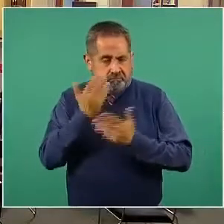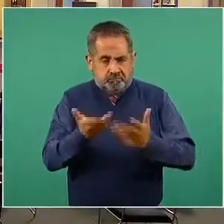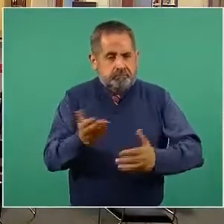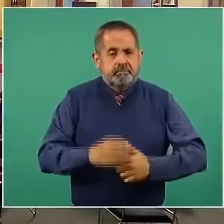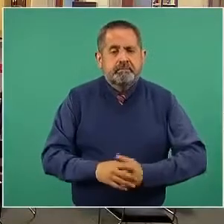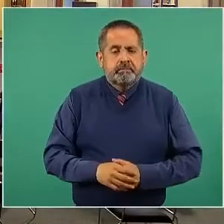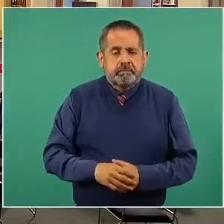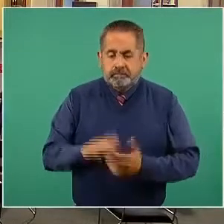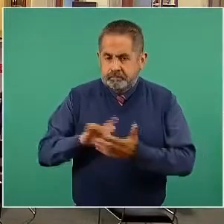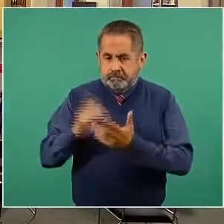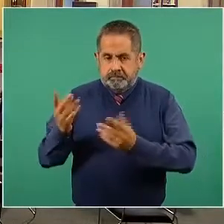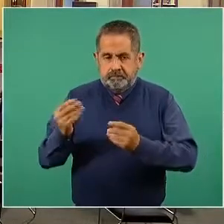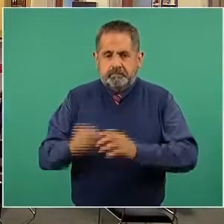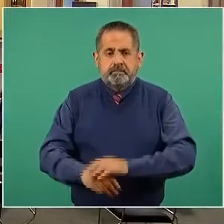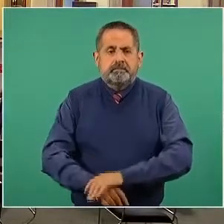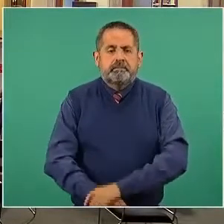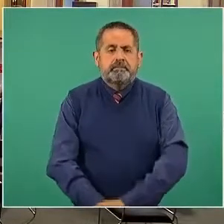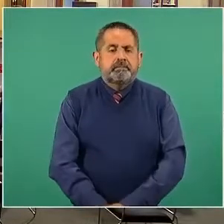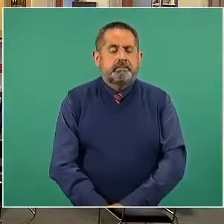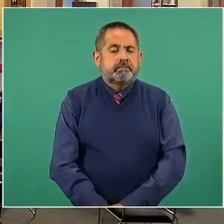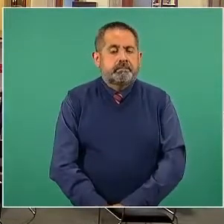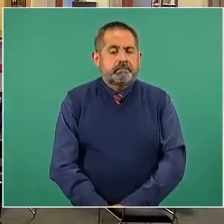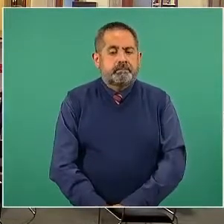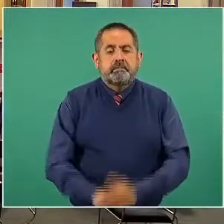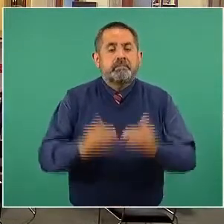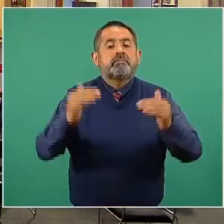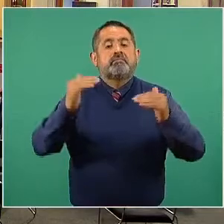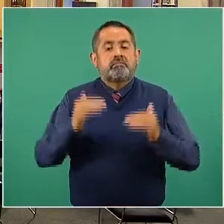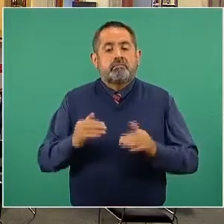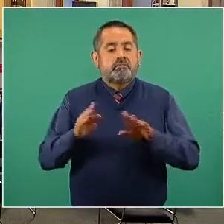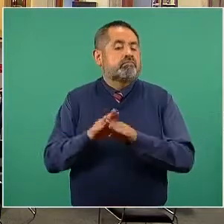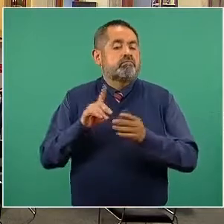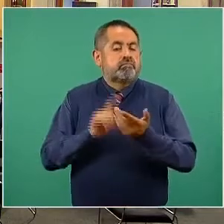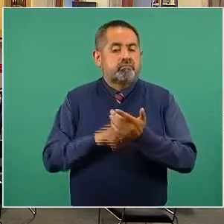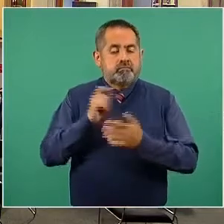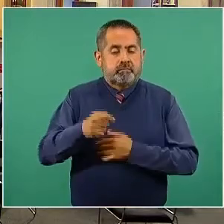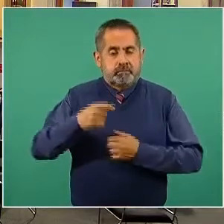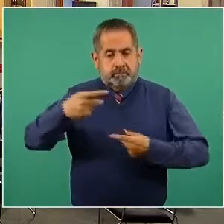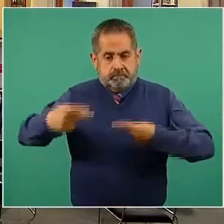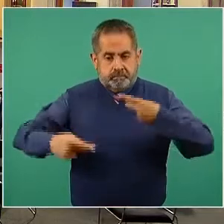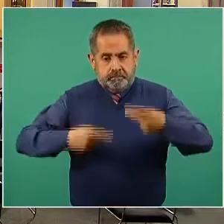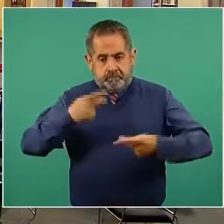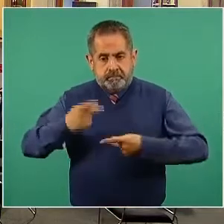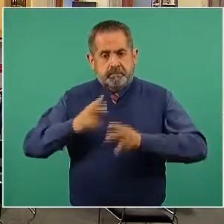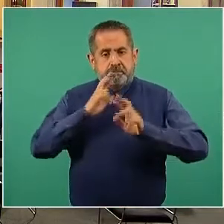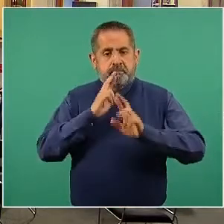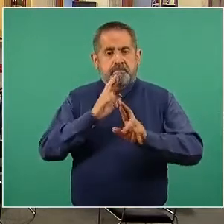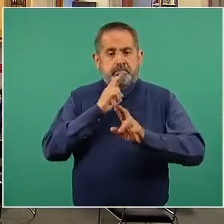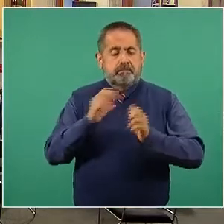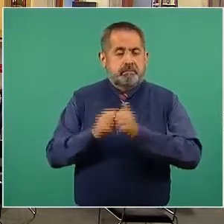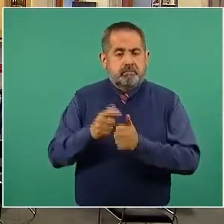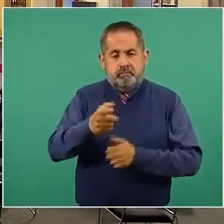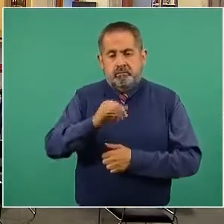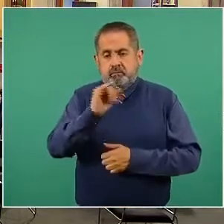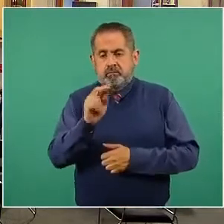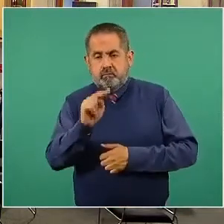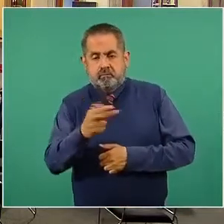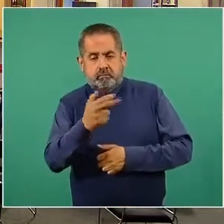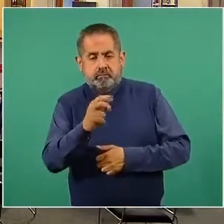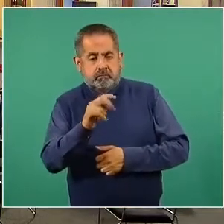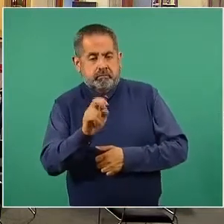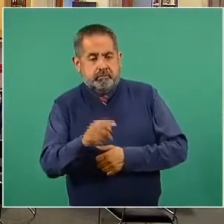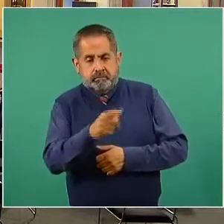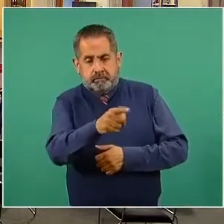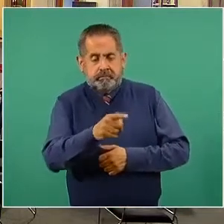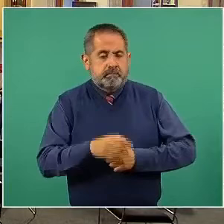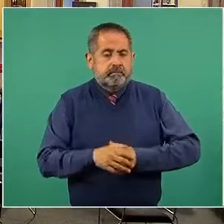necesite. Muchas gracias. Vamos a pasar entonces a las preguntas y comentarios. Empezamos con Juan Hernández de Grupo